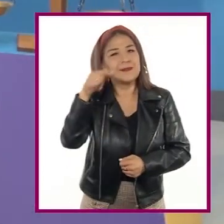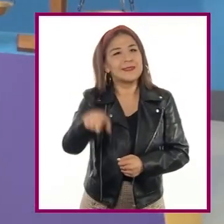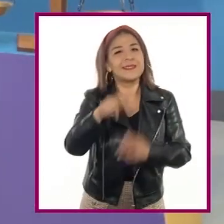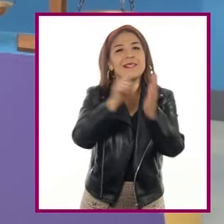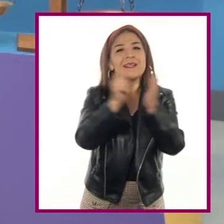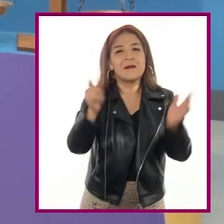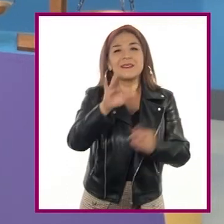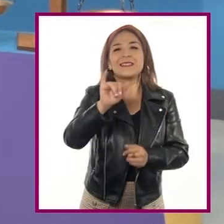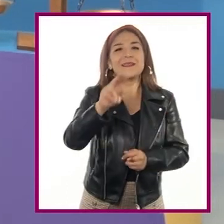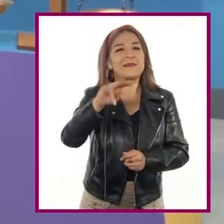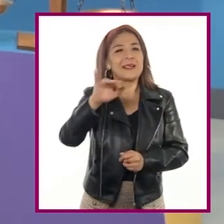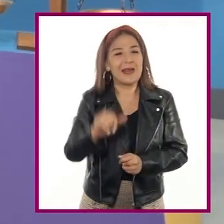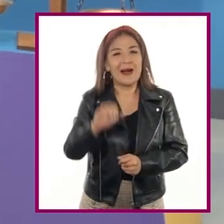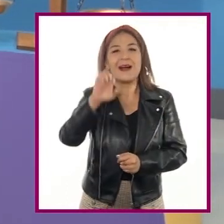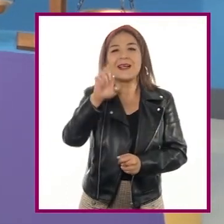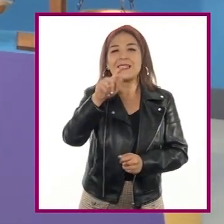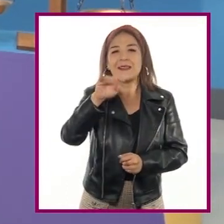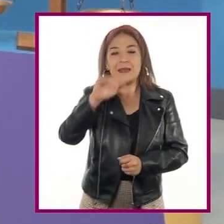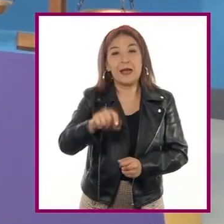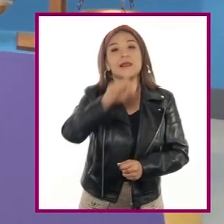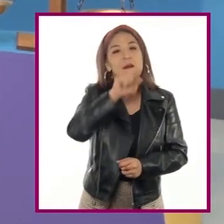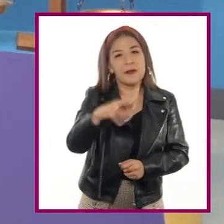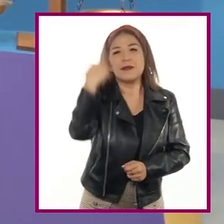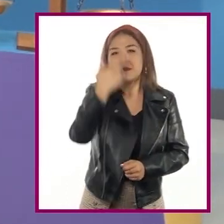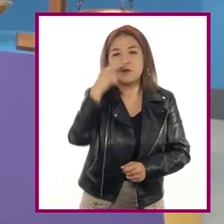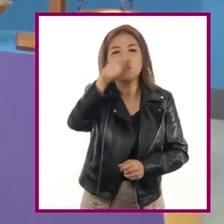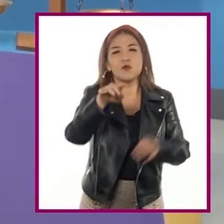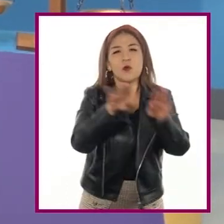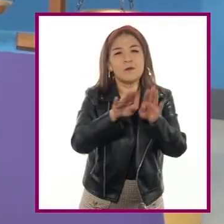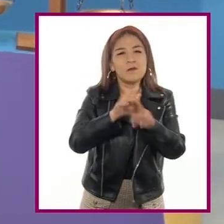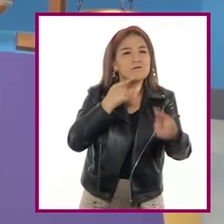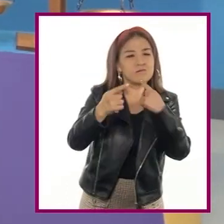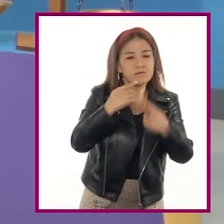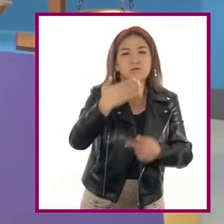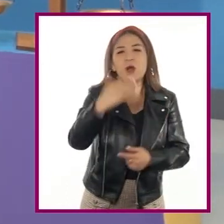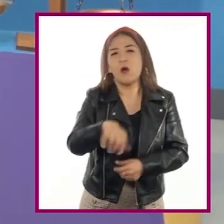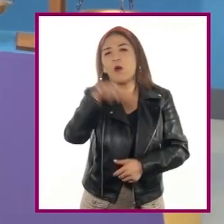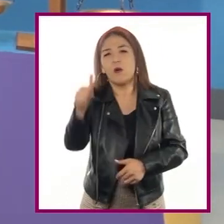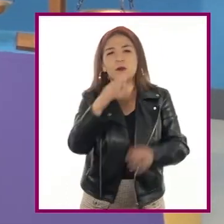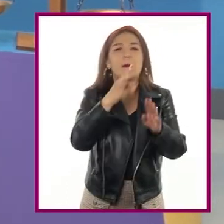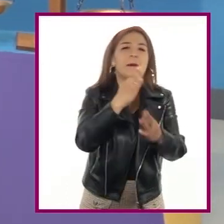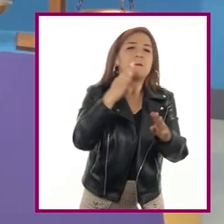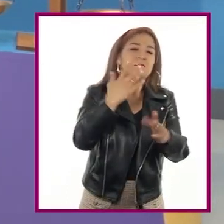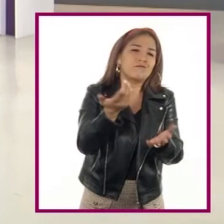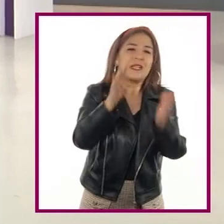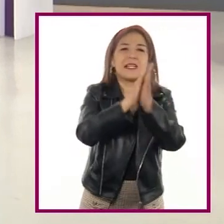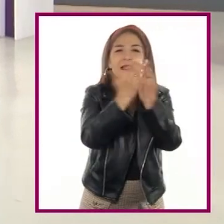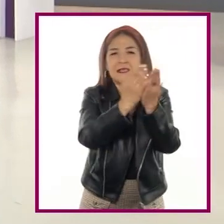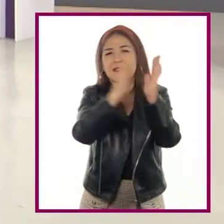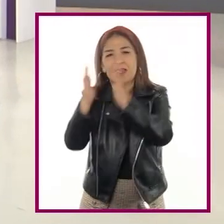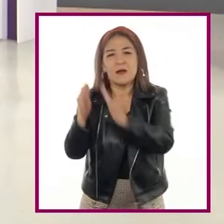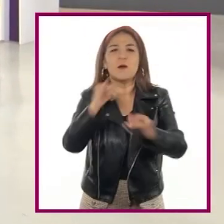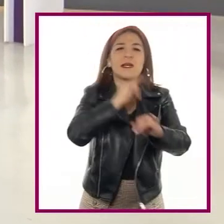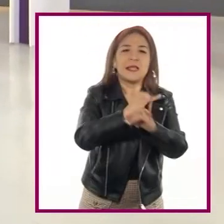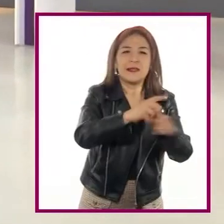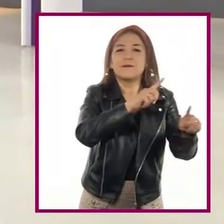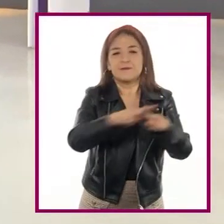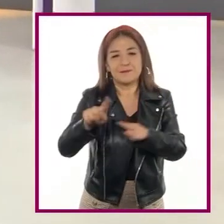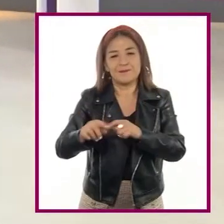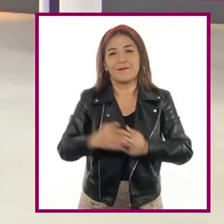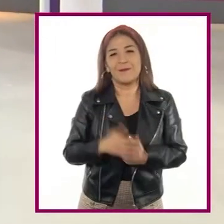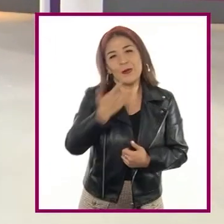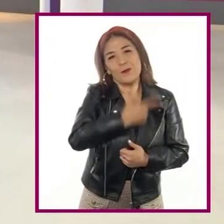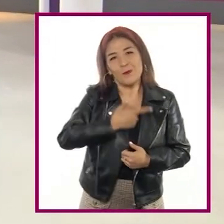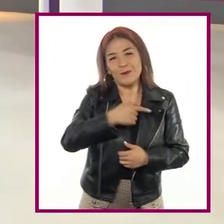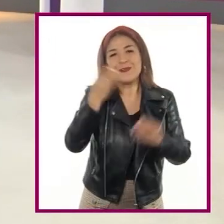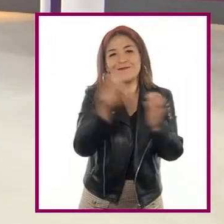de formación cívica y ética, además de revisar críticamente otros materiales que sean de interés personal. Fue un gusto compartir